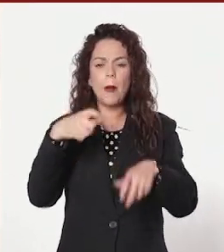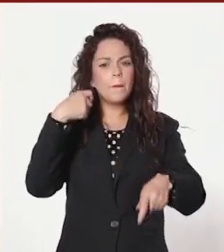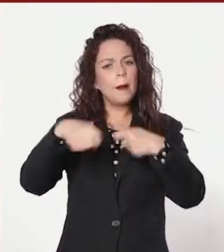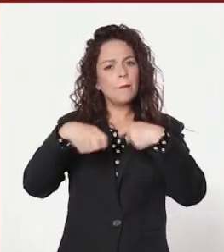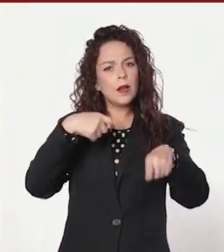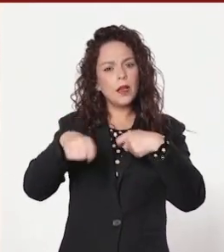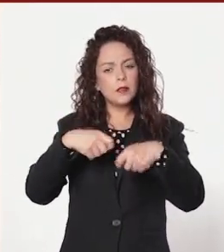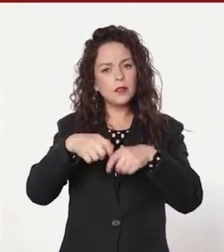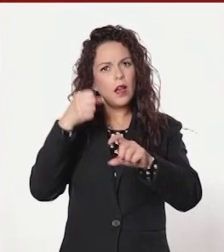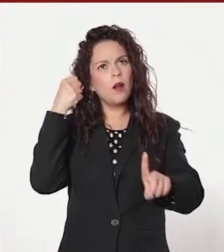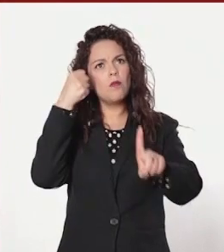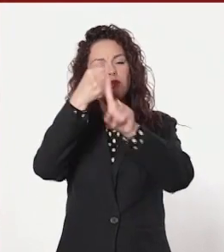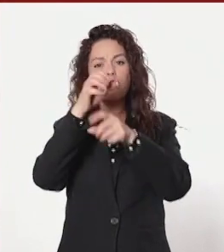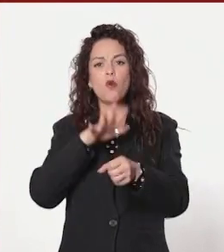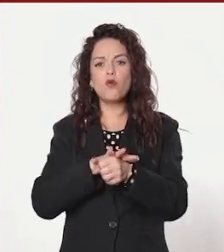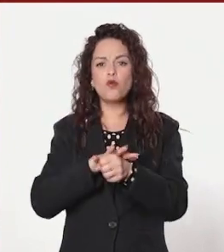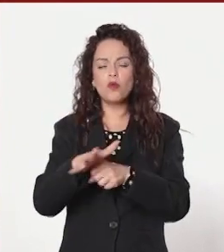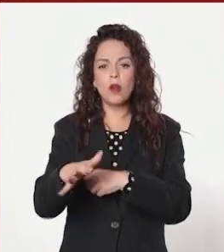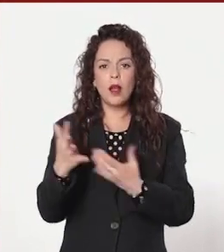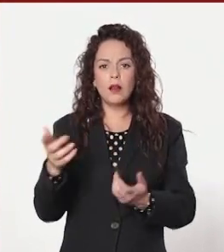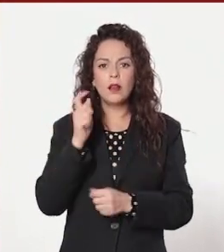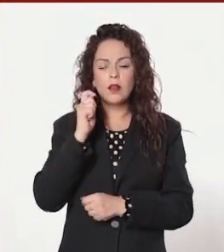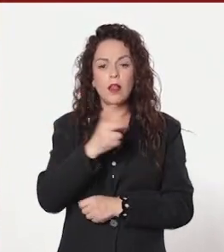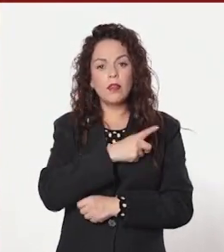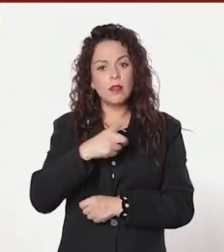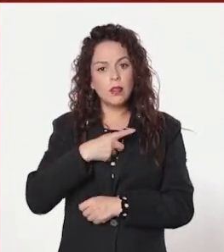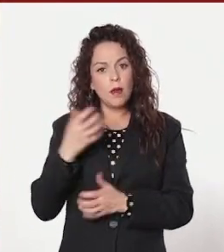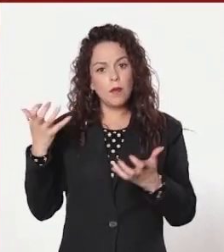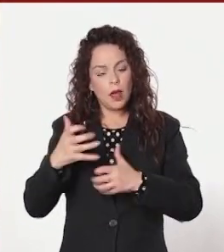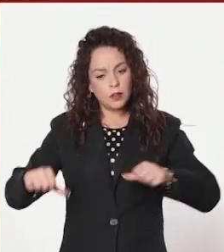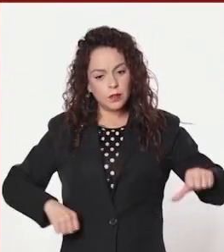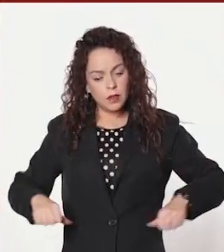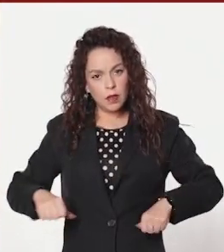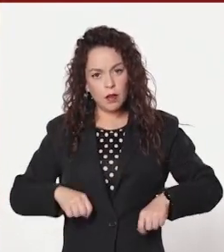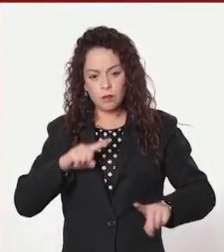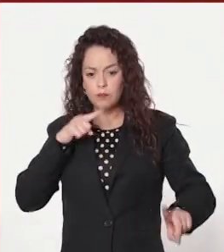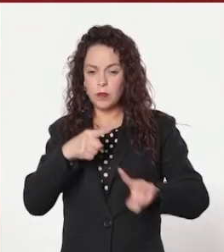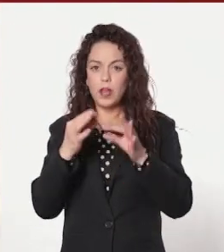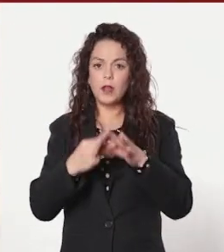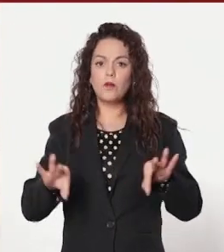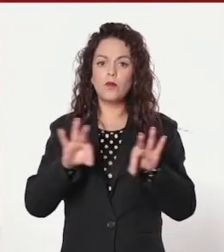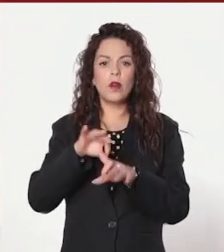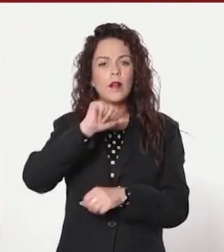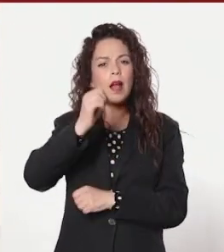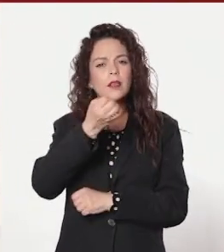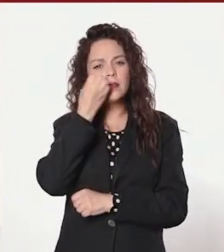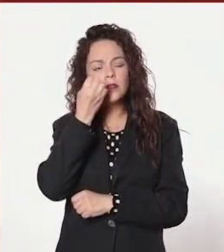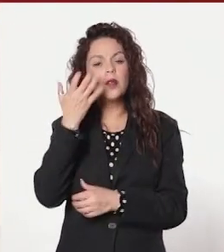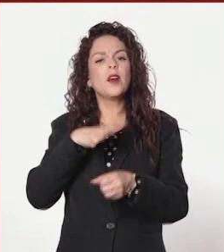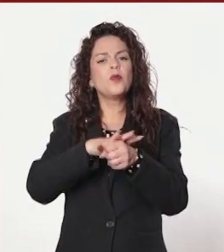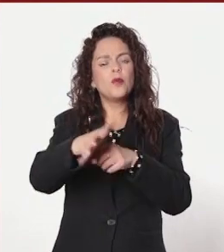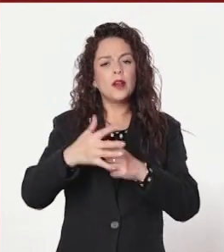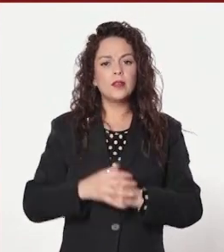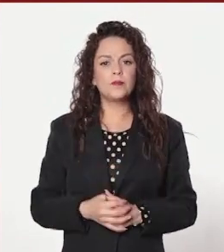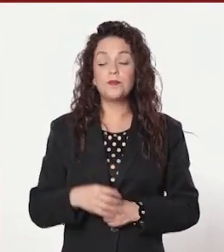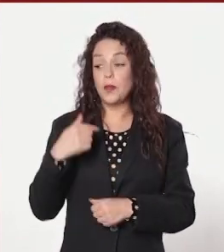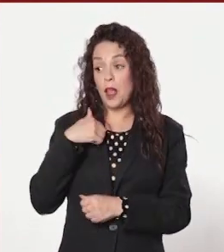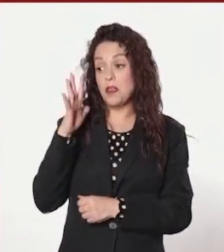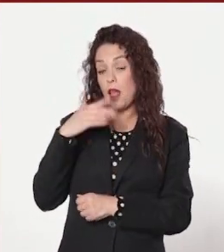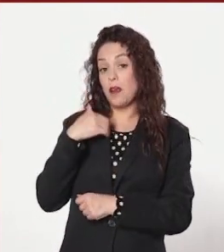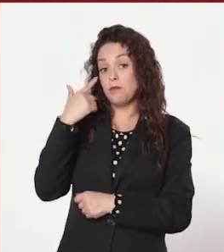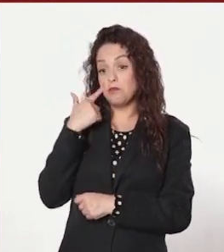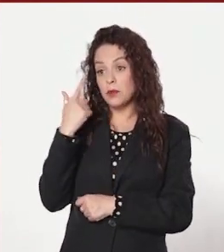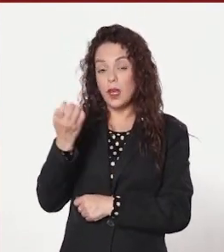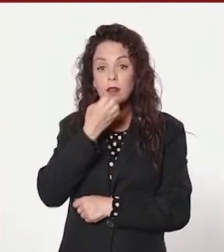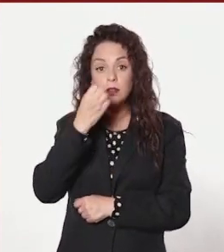el impacto y las acciones primordiales en las escuelas? Mira, lo que yo he visto es ya muchas escuelas tienen programas de reciclaje, ya sea